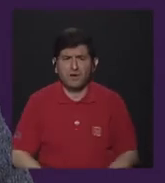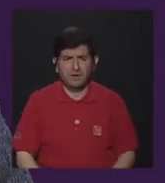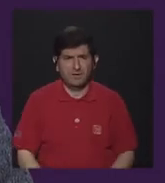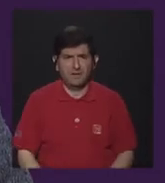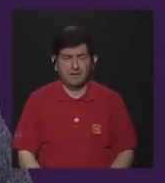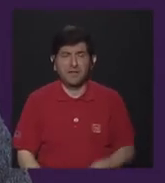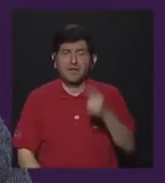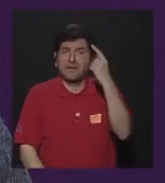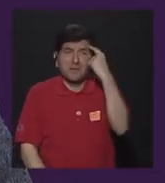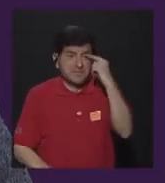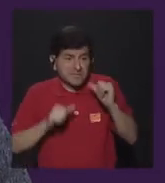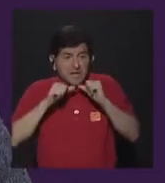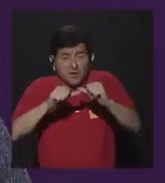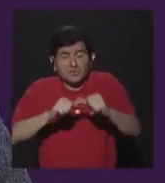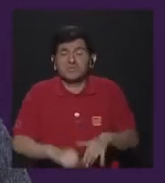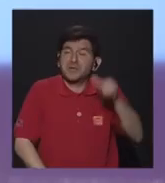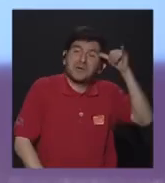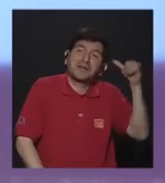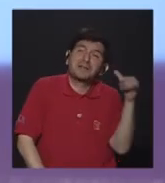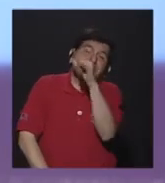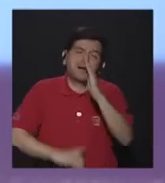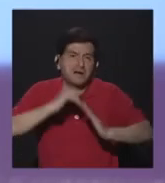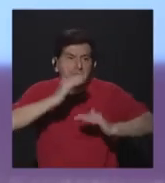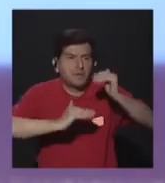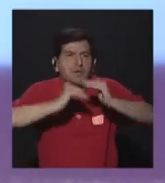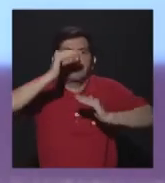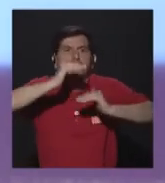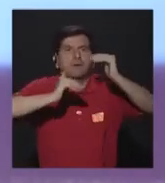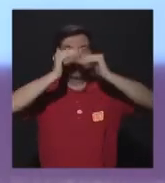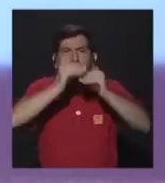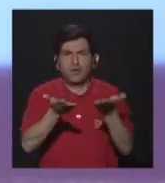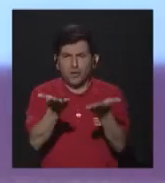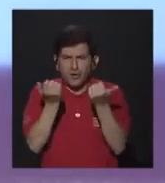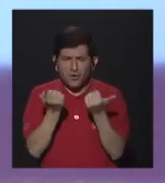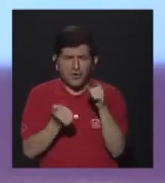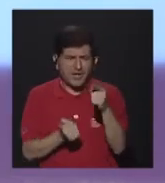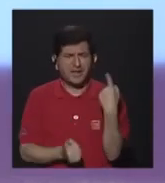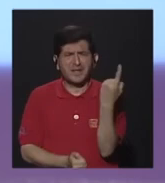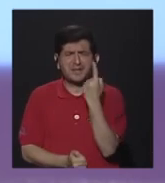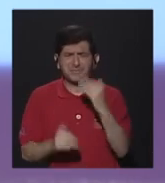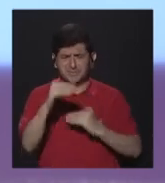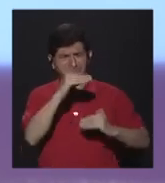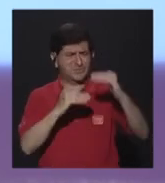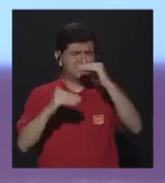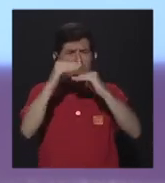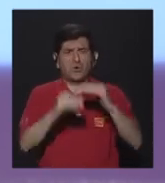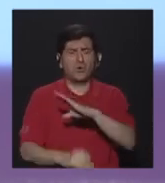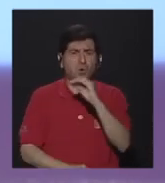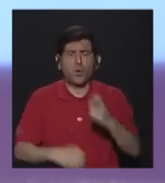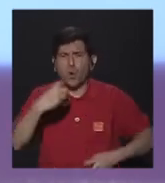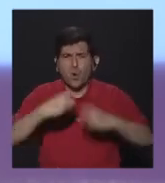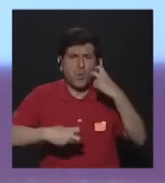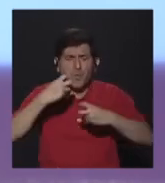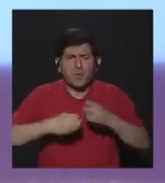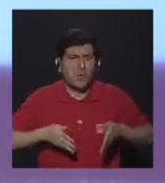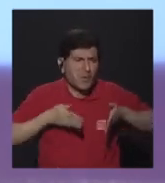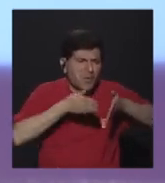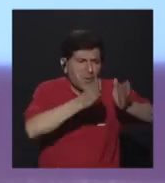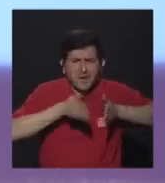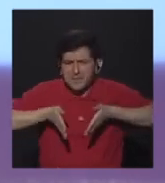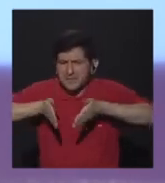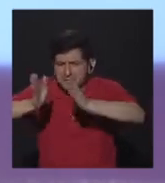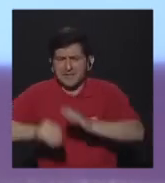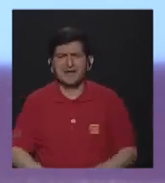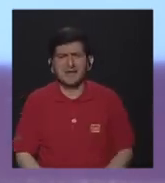al infinito porque tampoco queremos una ciudad universitaria congestionada edificios y con problemas viales con cientos